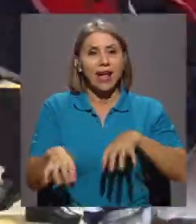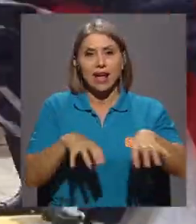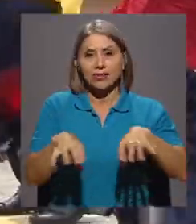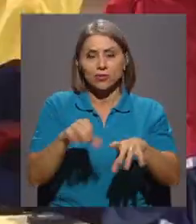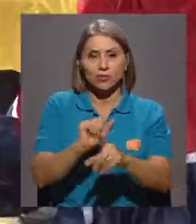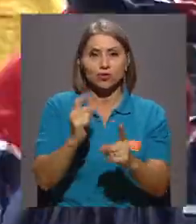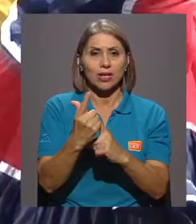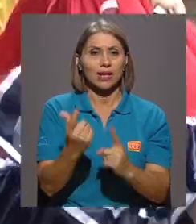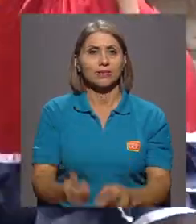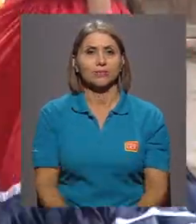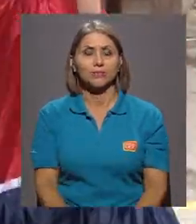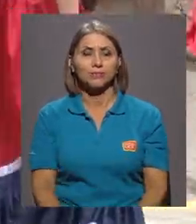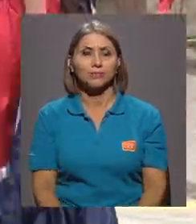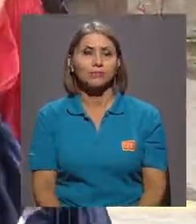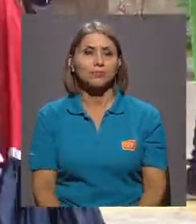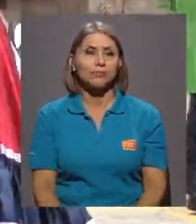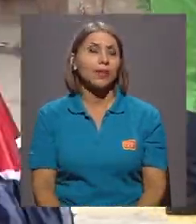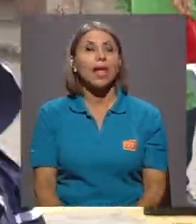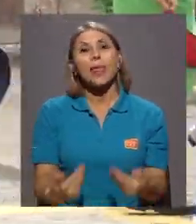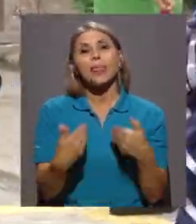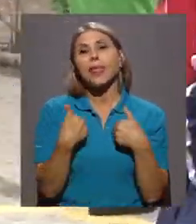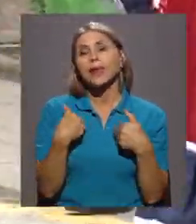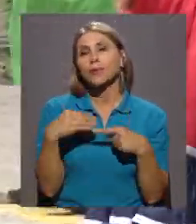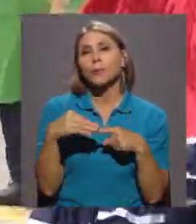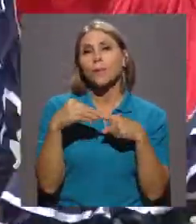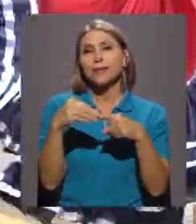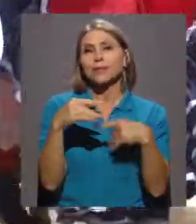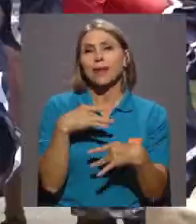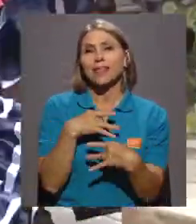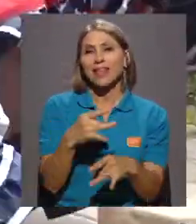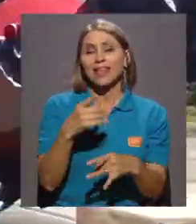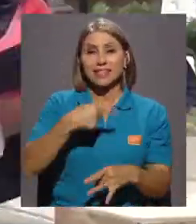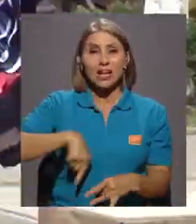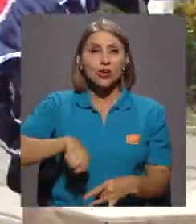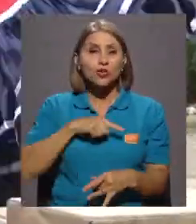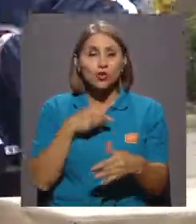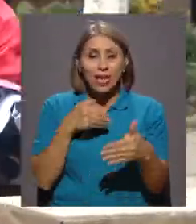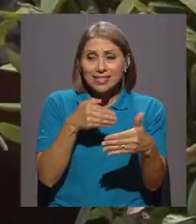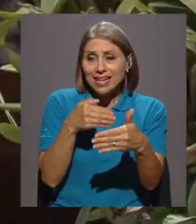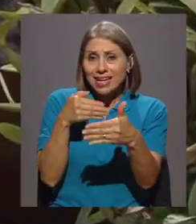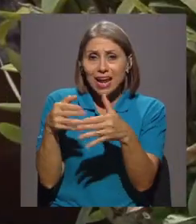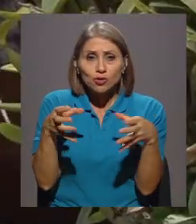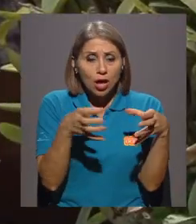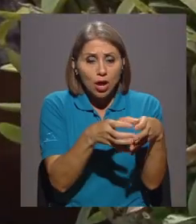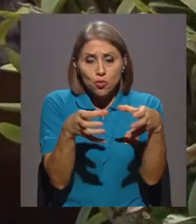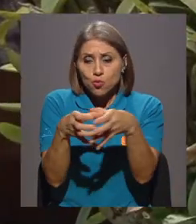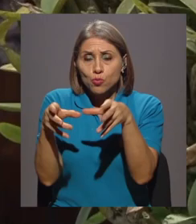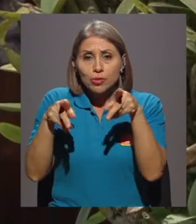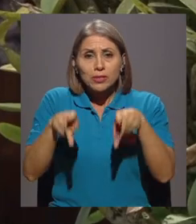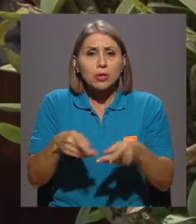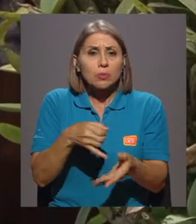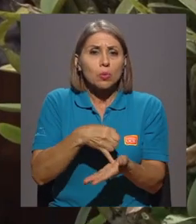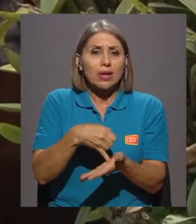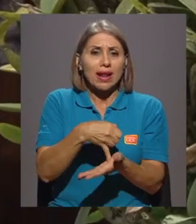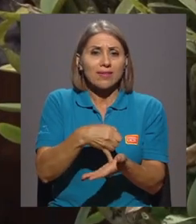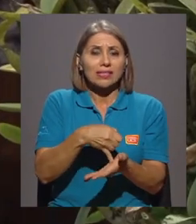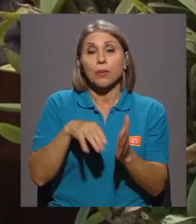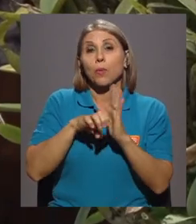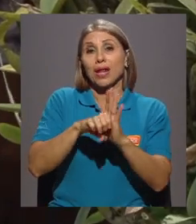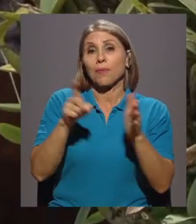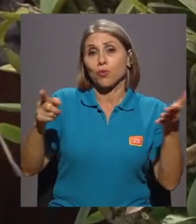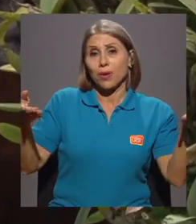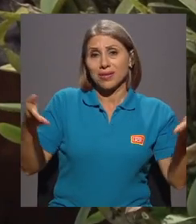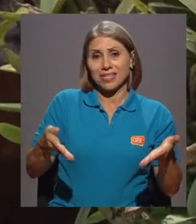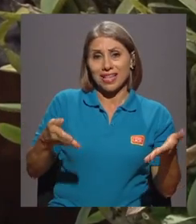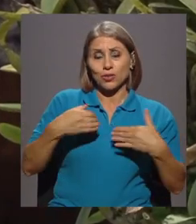acción social. Tenemos un principal interés en acercarnos a las poblaciones vulnerables. Por ejemplo, tenemos una presentación que hacemos